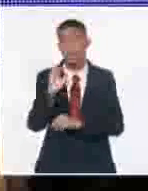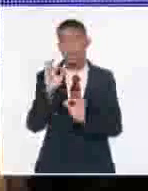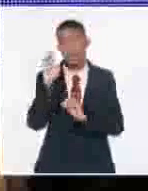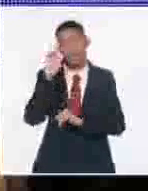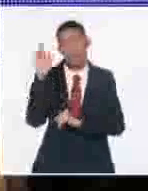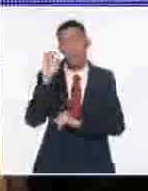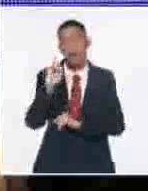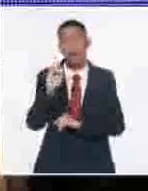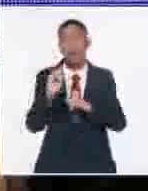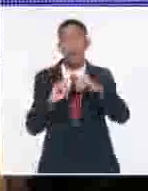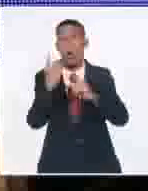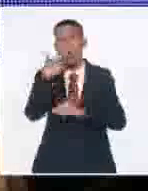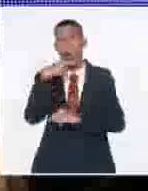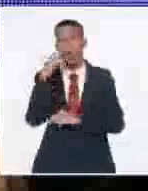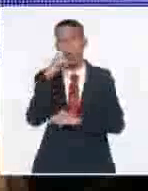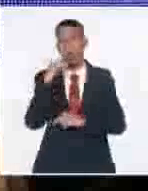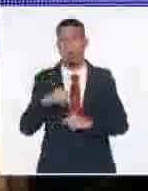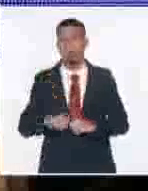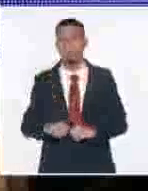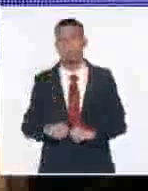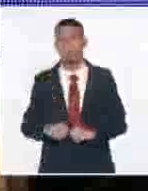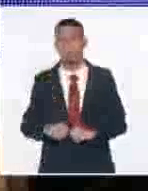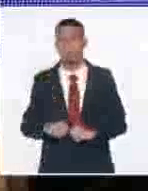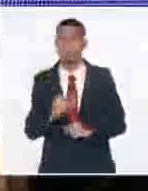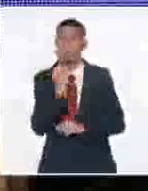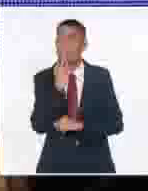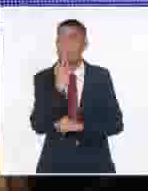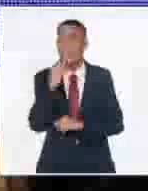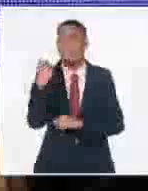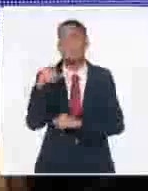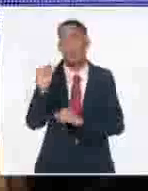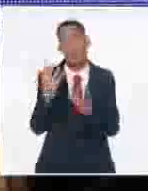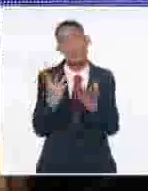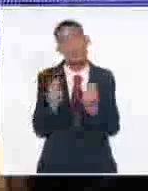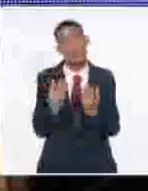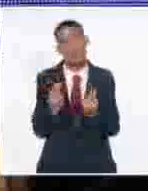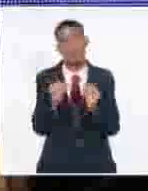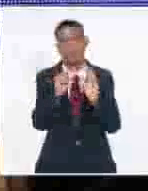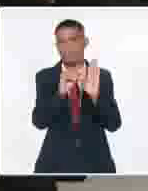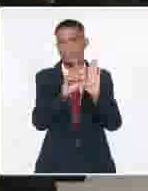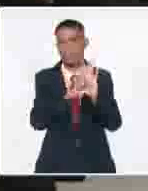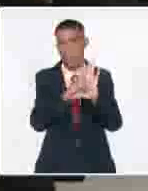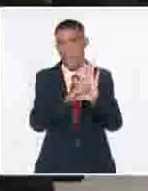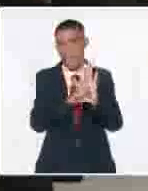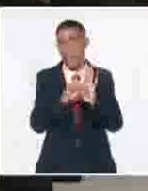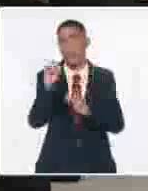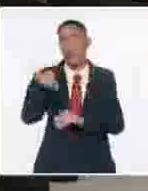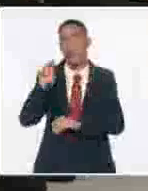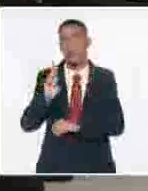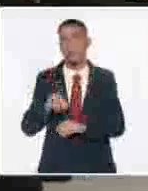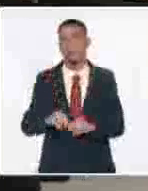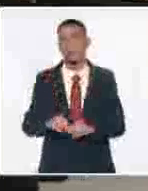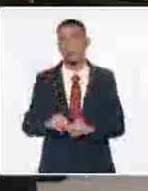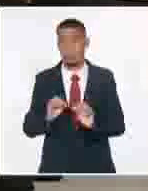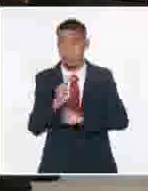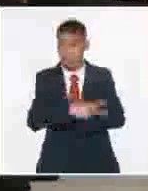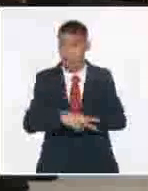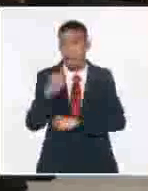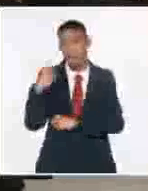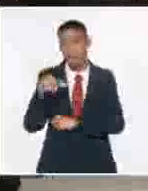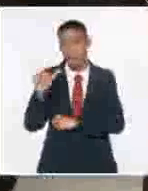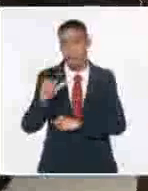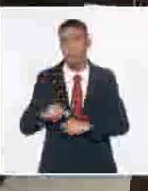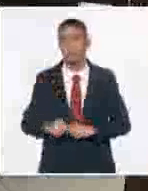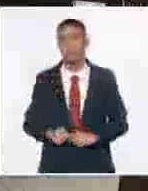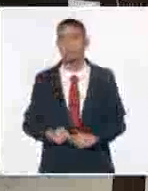Israel viola las resoluciones pertinentes de la Organización de Naciones Unidas y flagrantemente